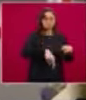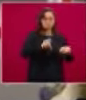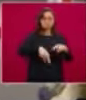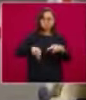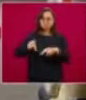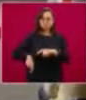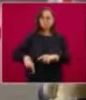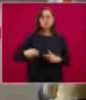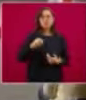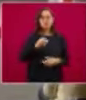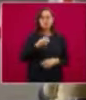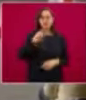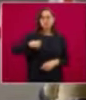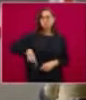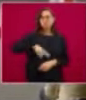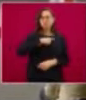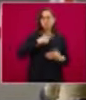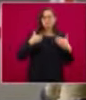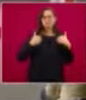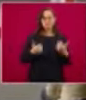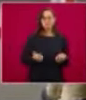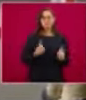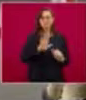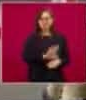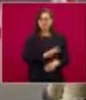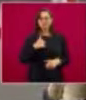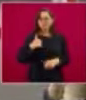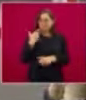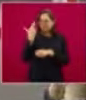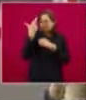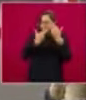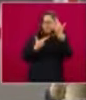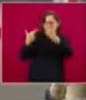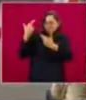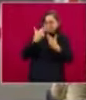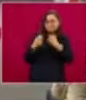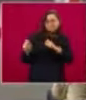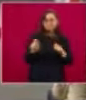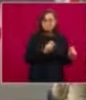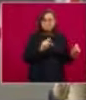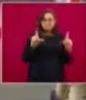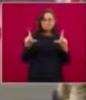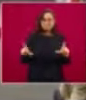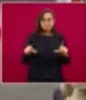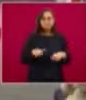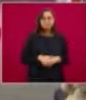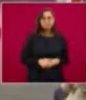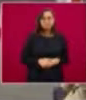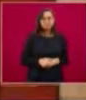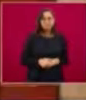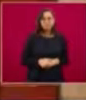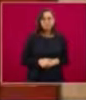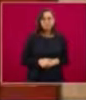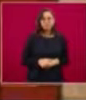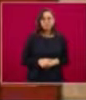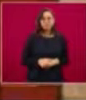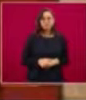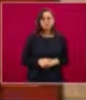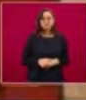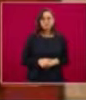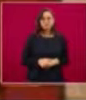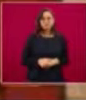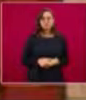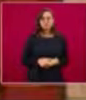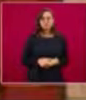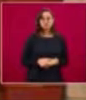senadoras, ejercieron recursos públicos de esta forma. Pero partidos de oposición hablan de una traición a la sociedad al haber tomado esta